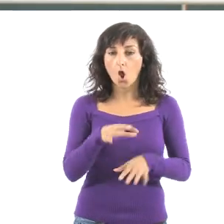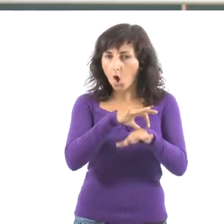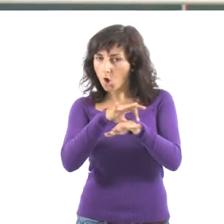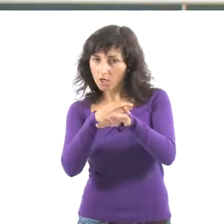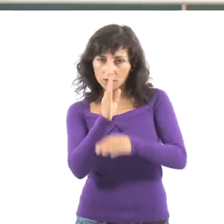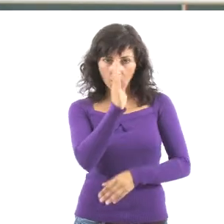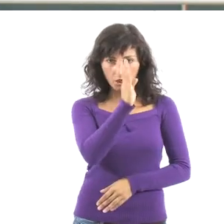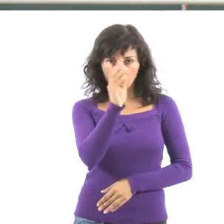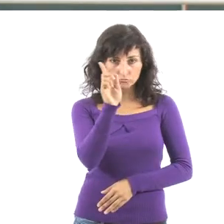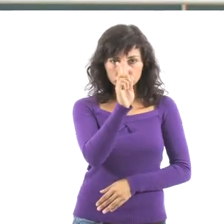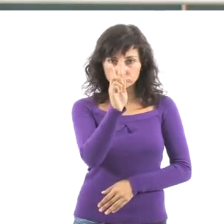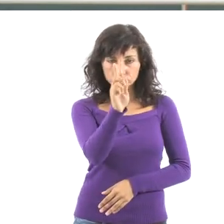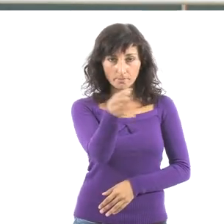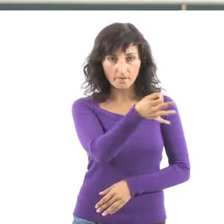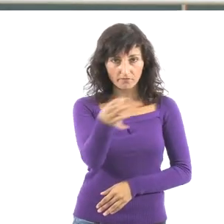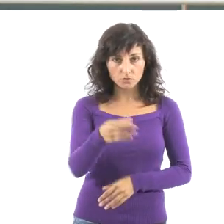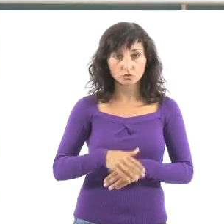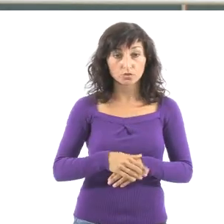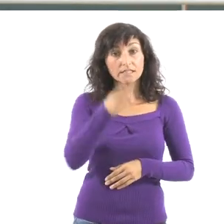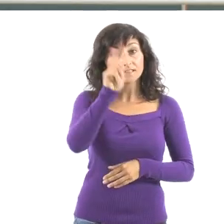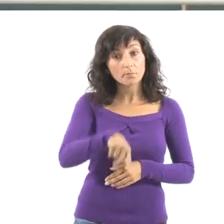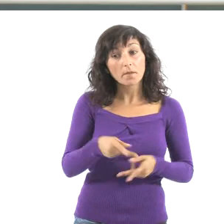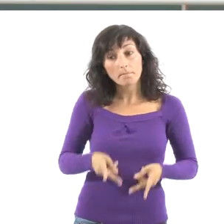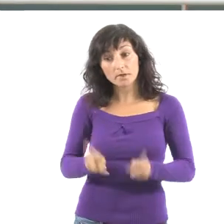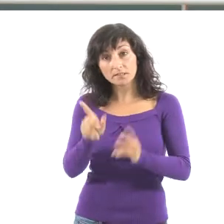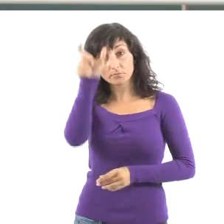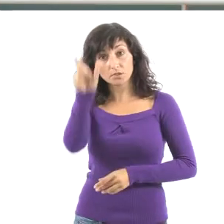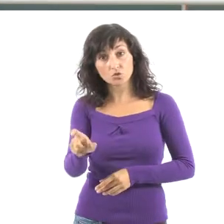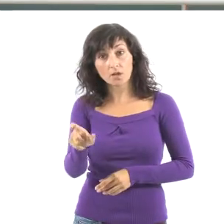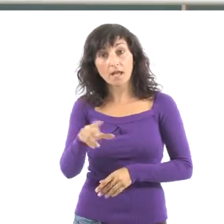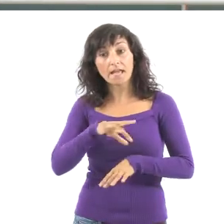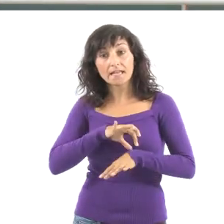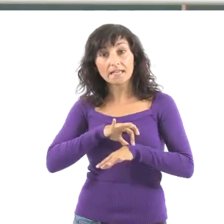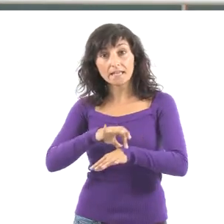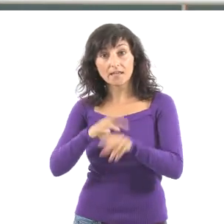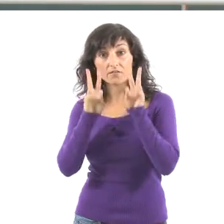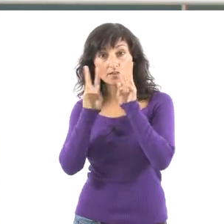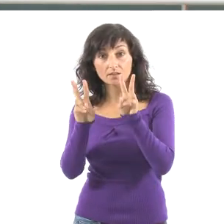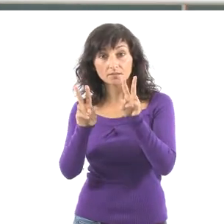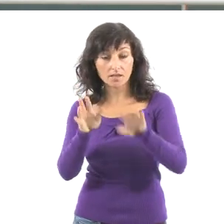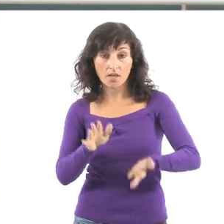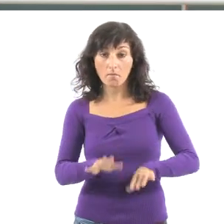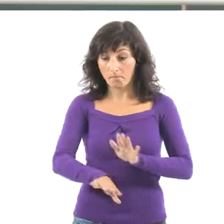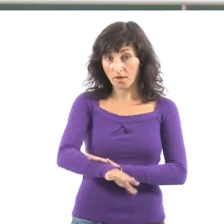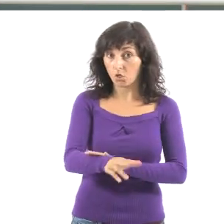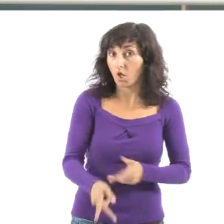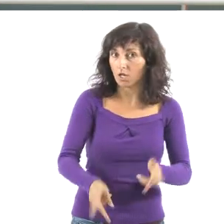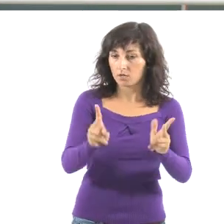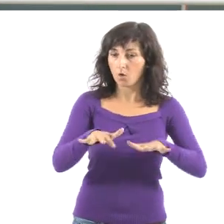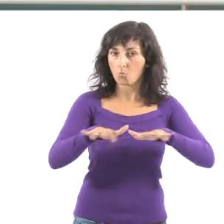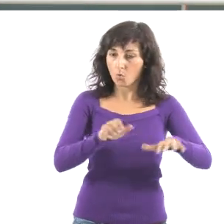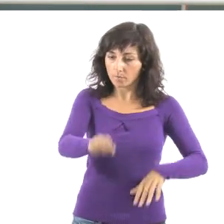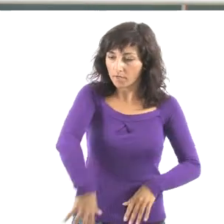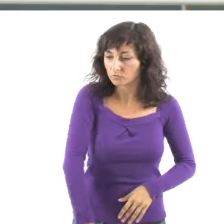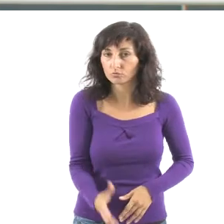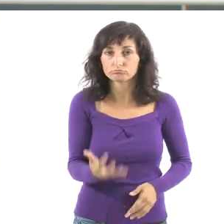a lo largo del trayecto, que la persona que sirve de guía pueda tener su brazo libre para poderlo mover en cualquier momento,